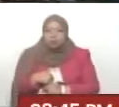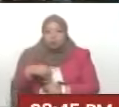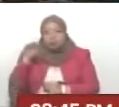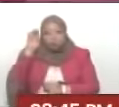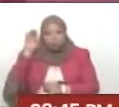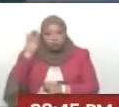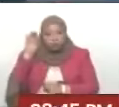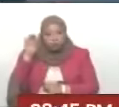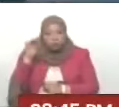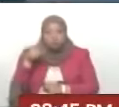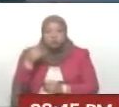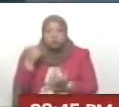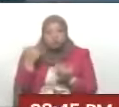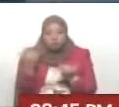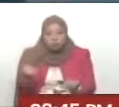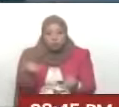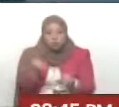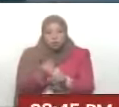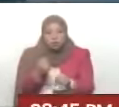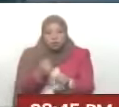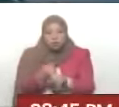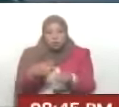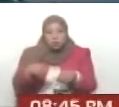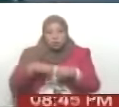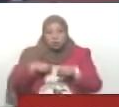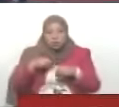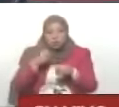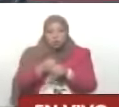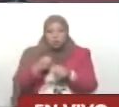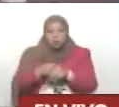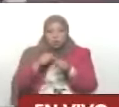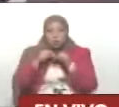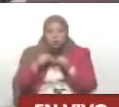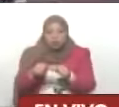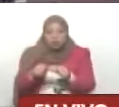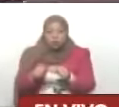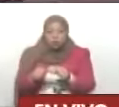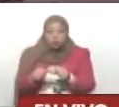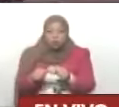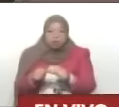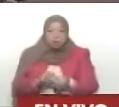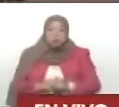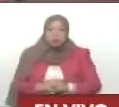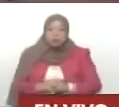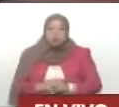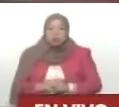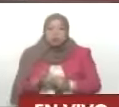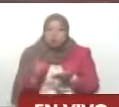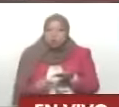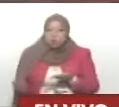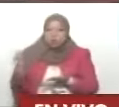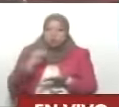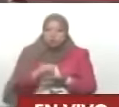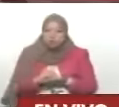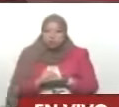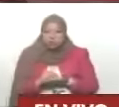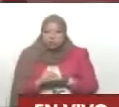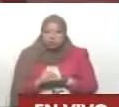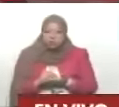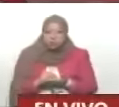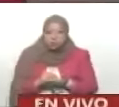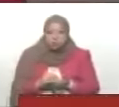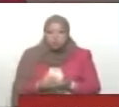adelante. Usted va a ser o continúa su reelección y nos va a dar